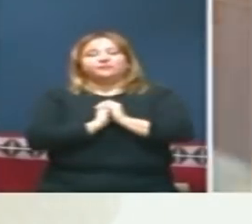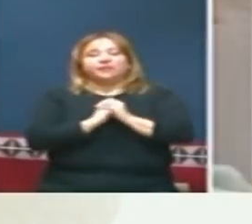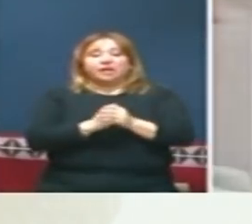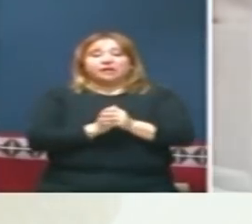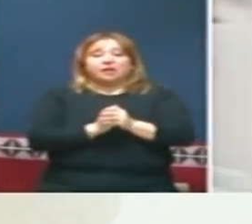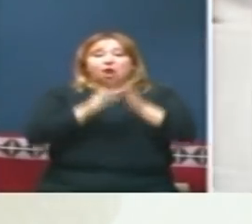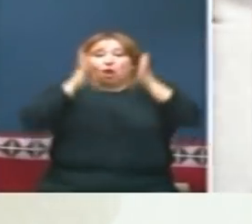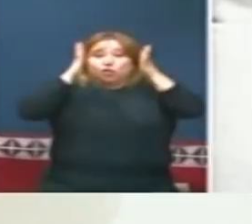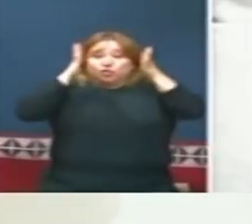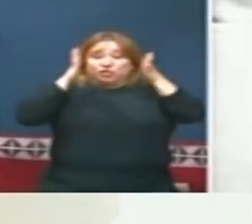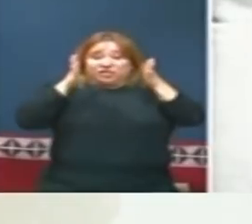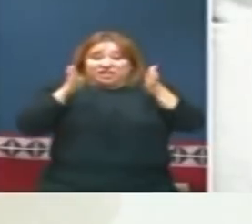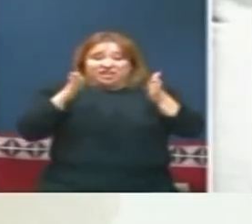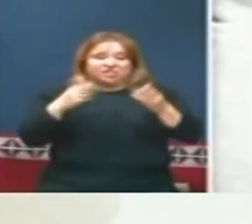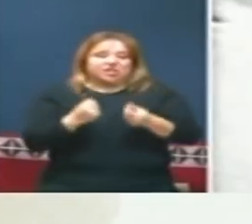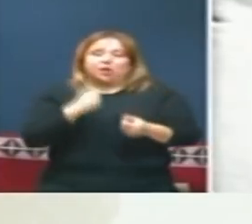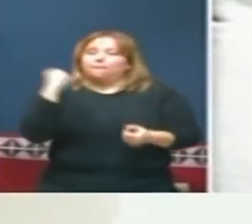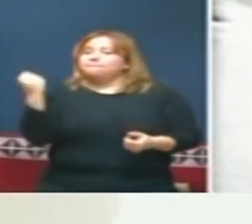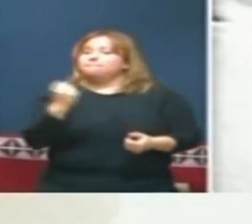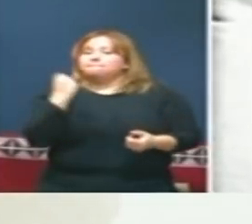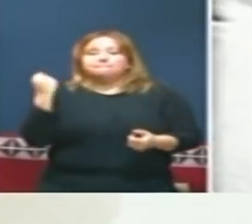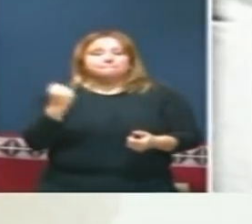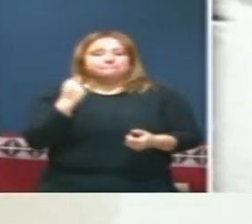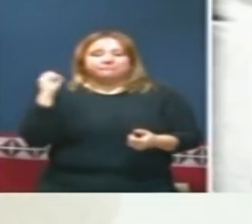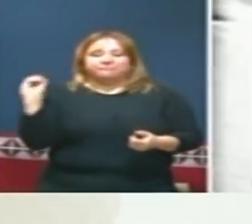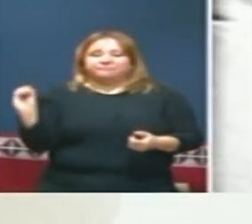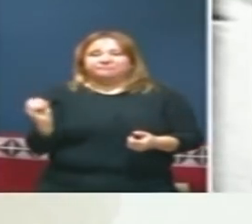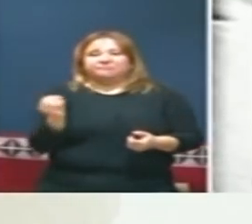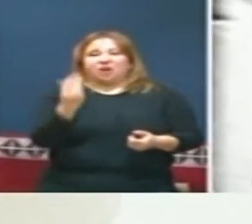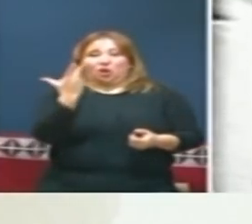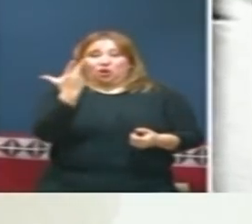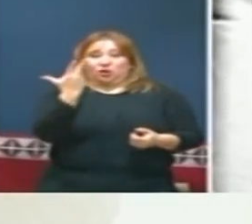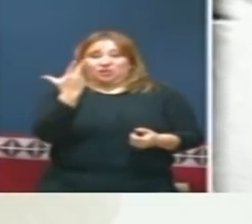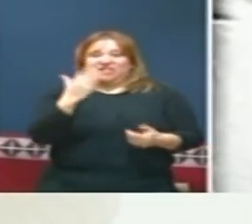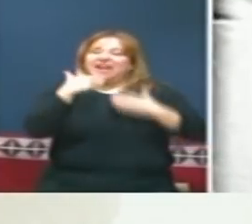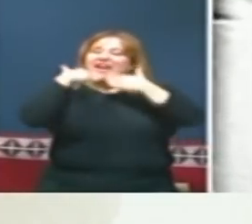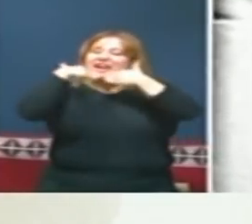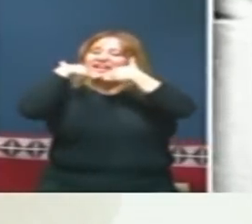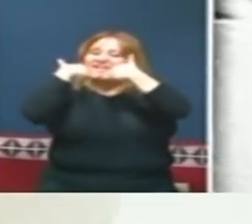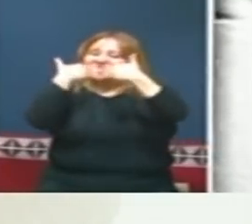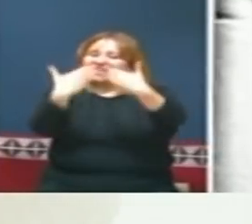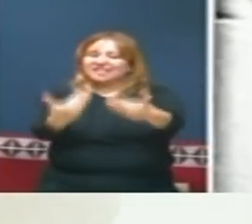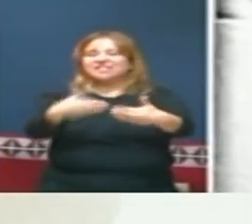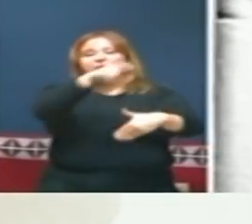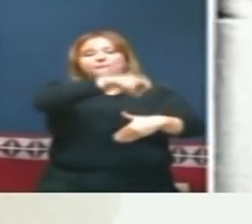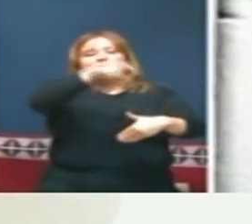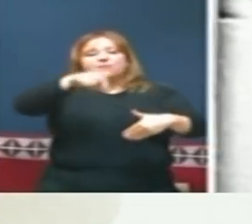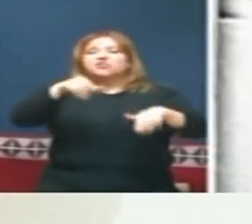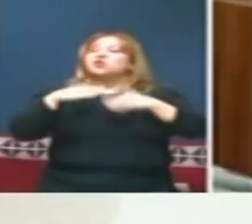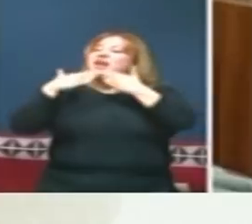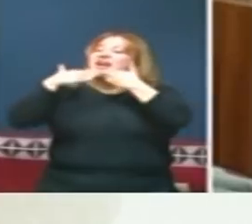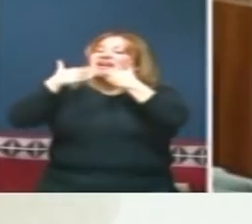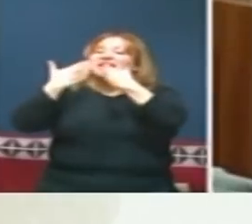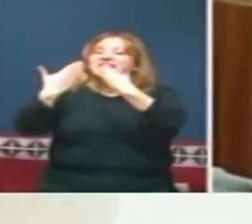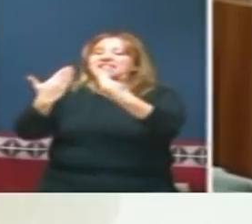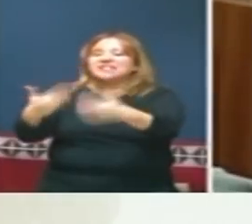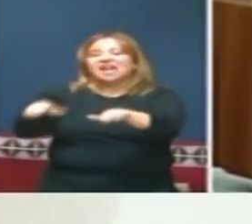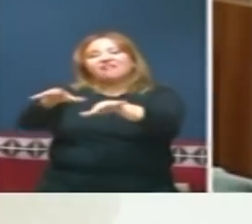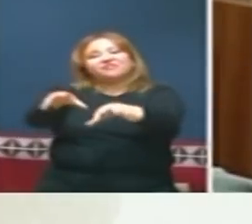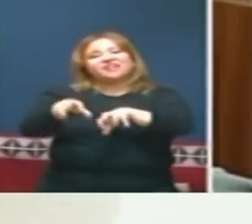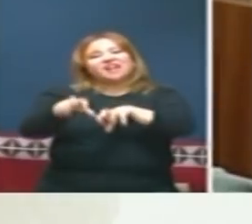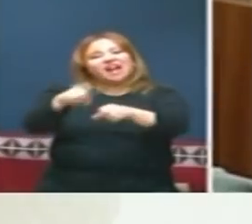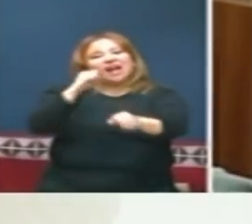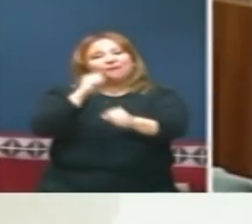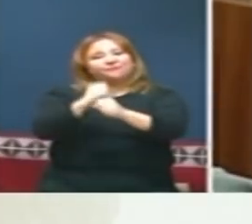cosechaba lo mejor que puede haber en la vida, el agradecimiento de la gente del campo.